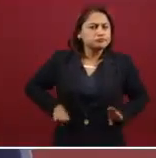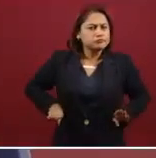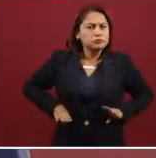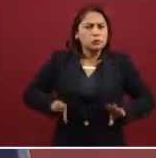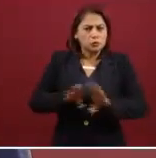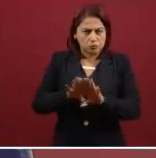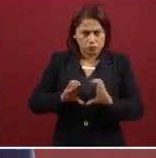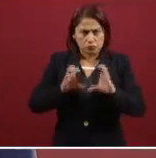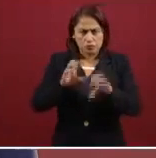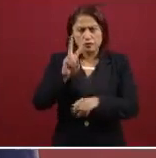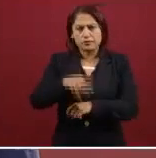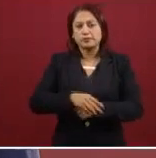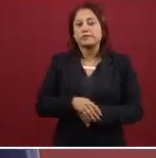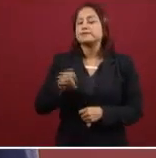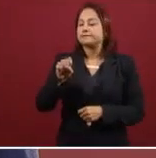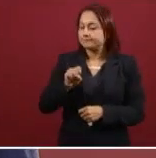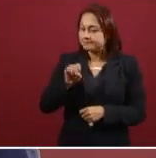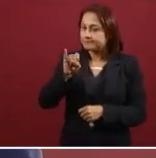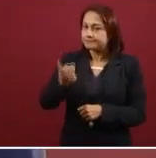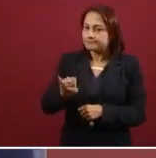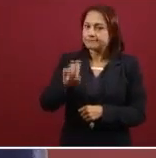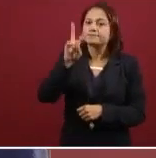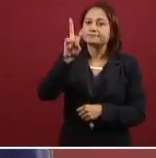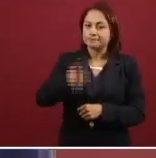que alguien